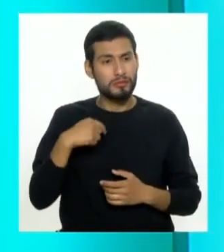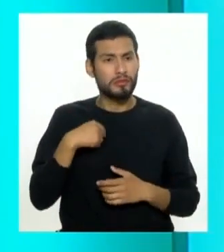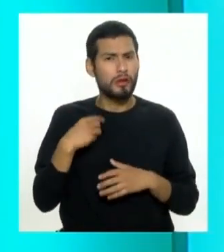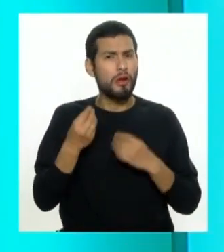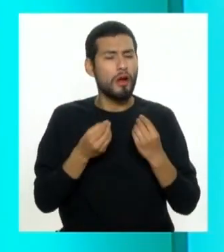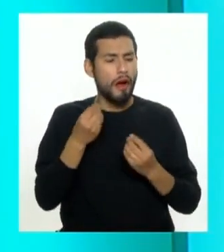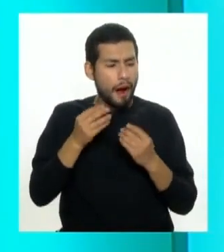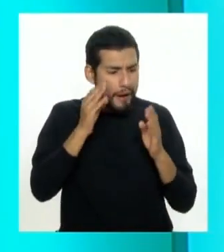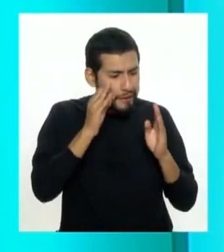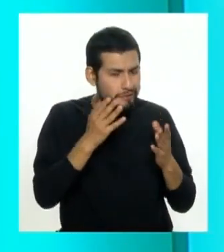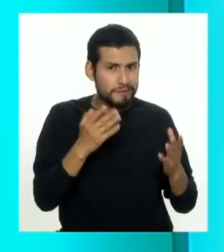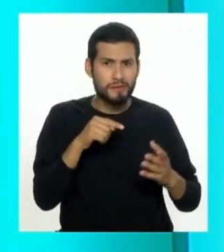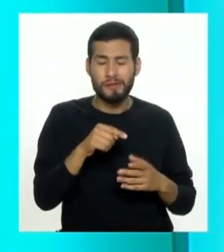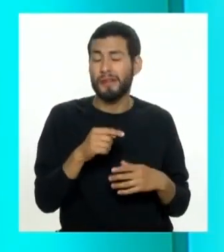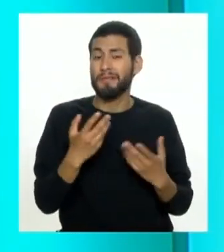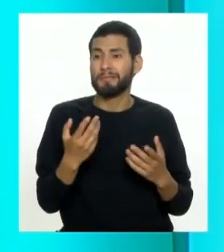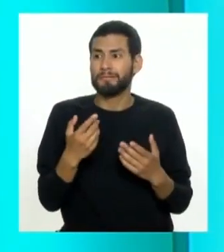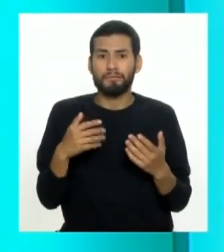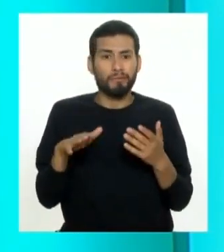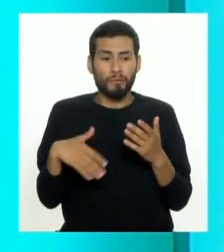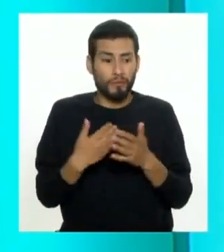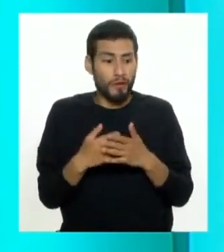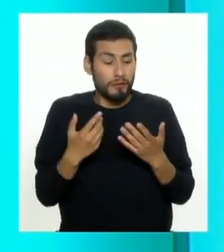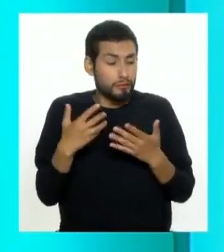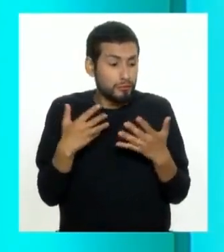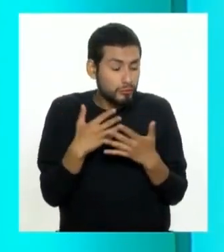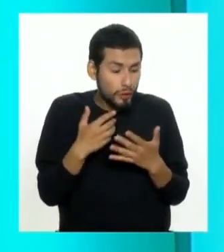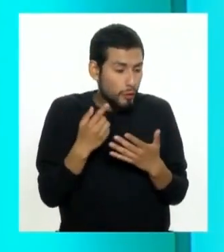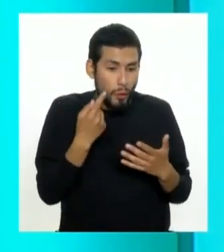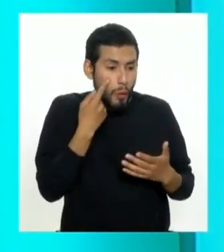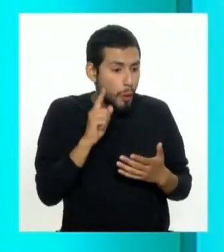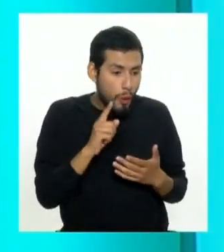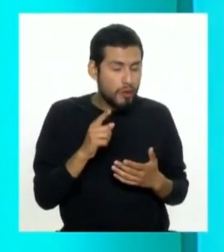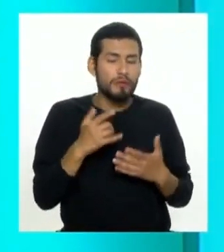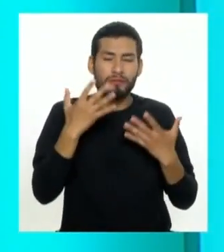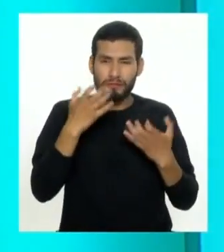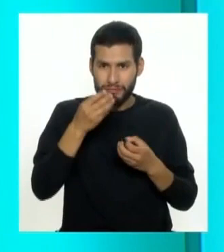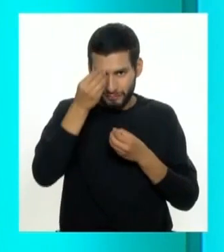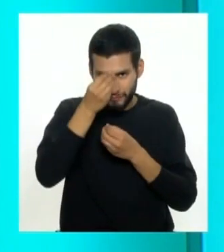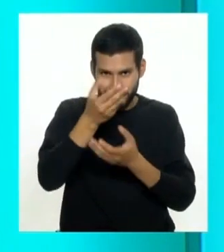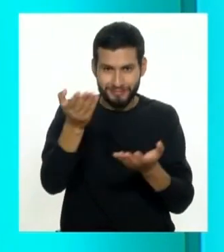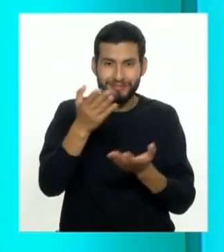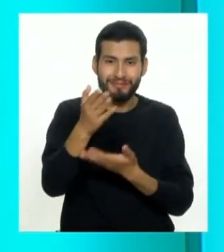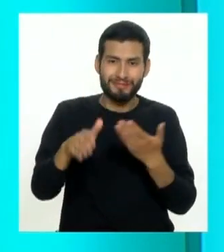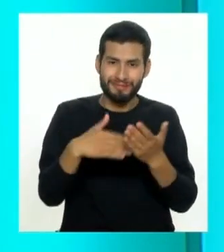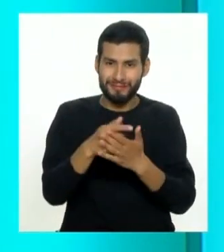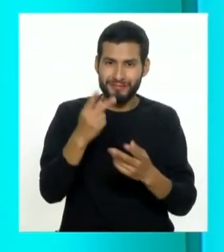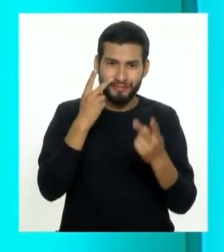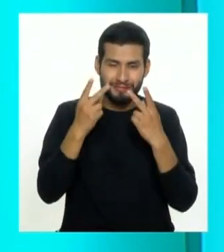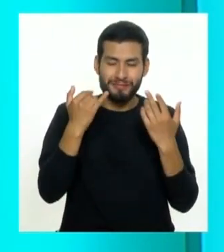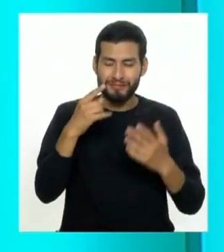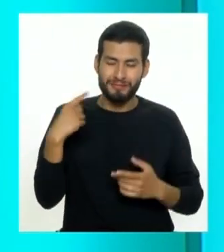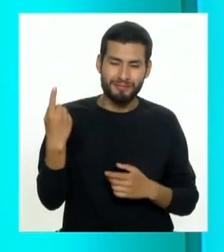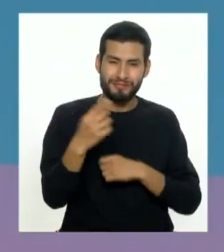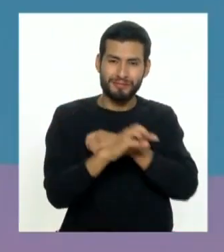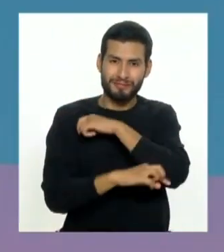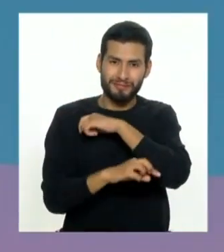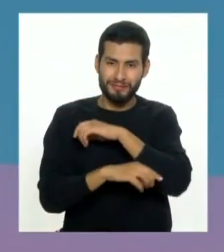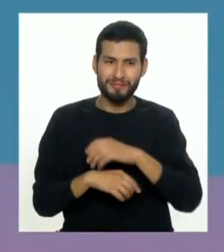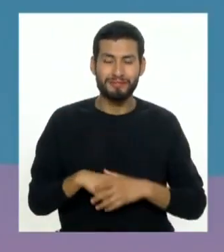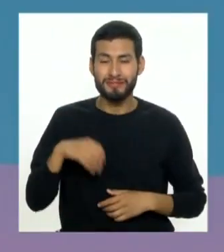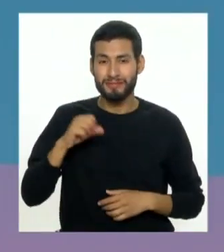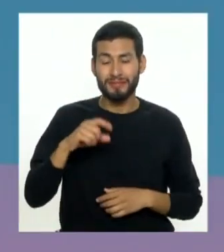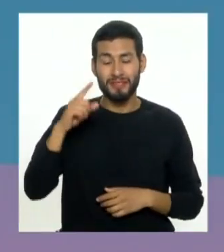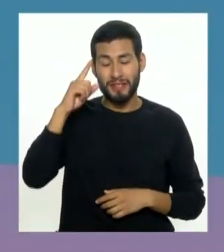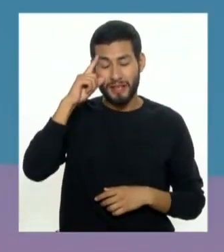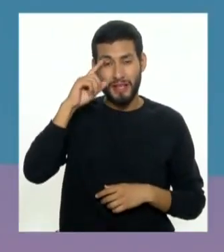cómo atender, en realidad son toda una inquietud que queremos llevar este mensaje a todos nuestros televidentes a nivel nacional. Sí, la epilepsia,